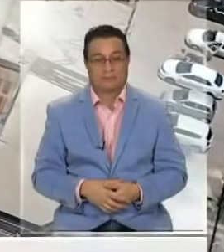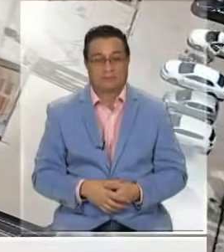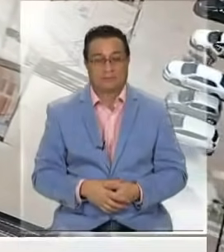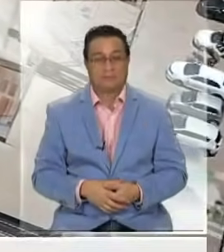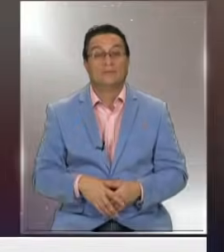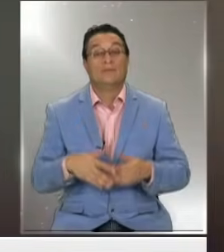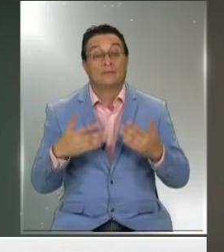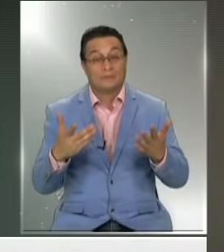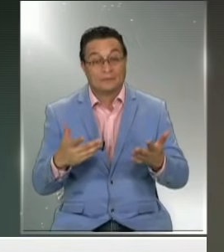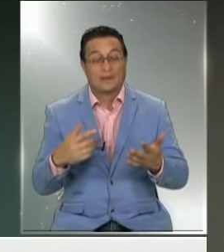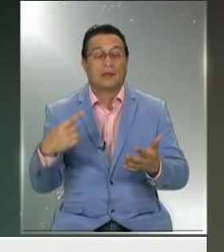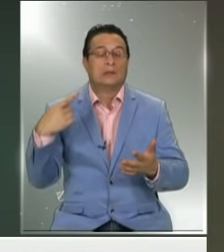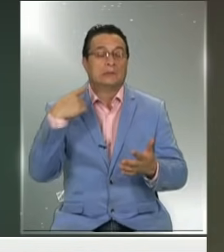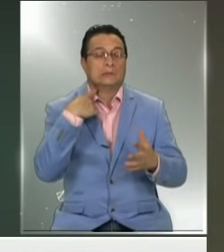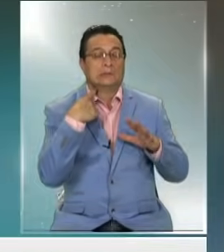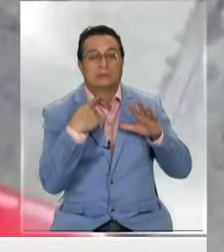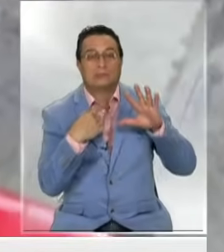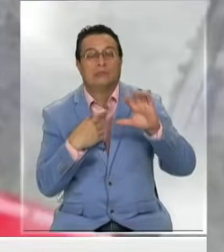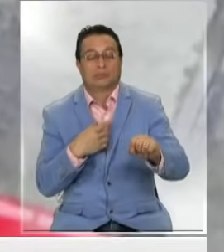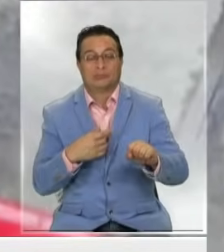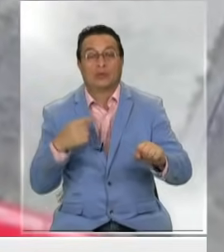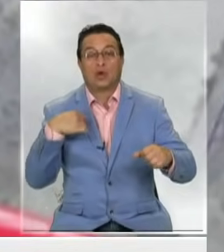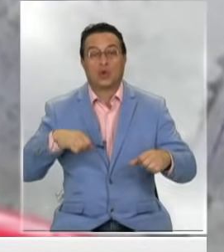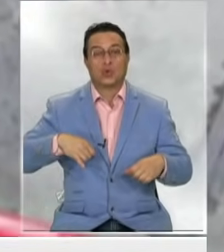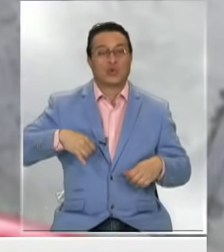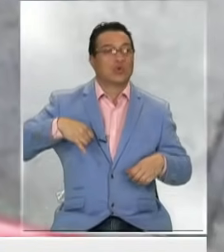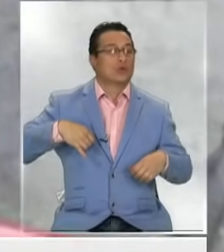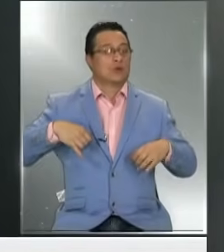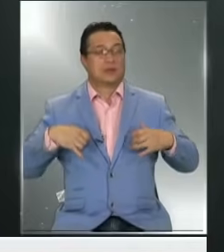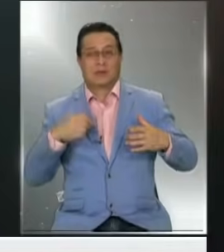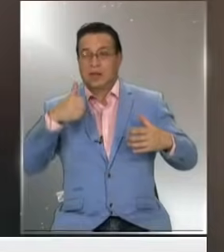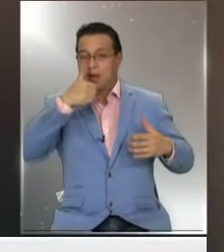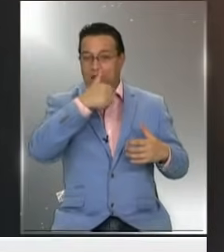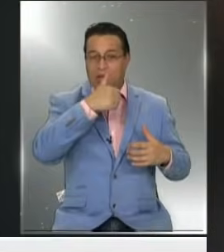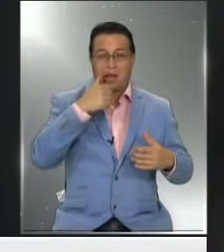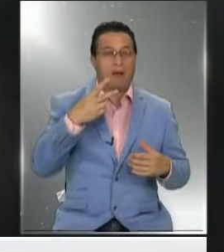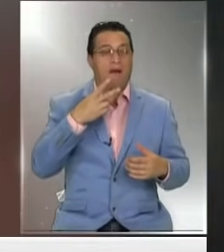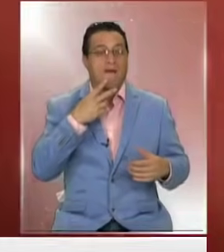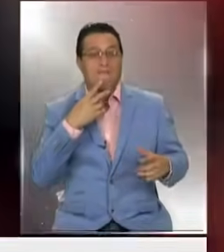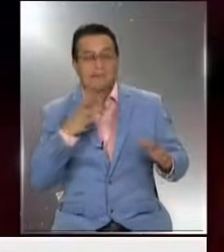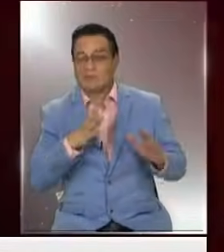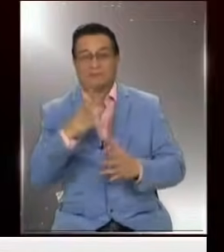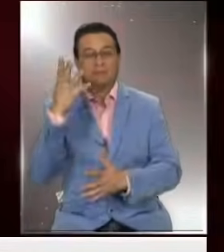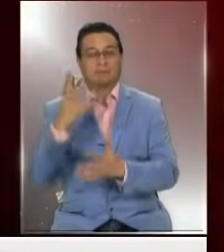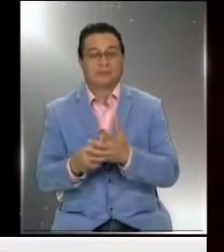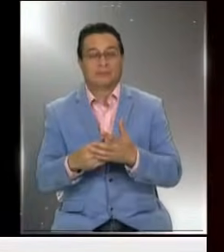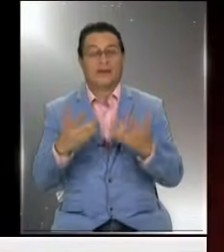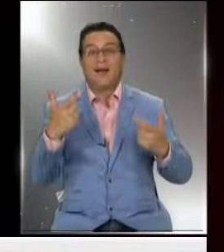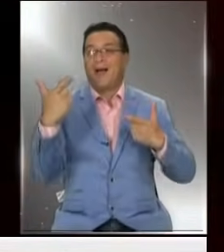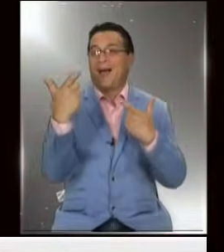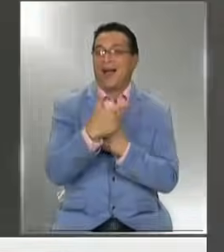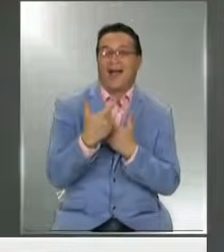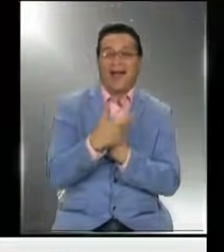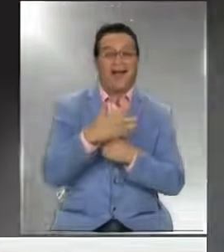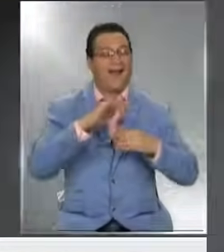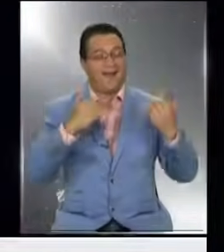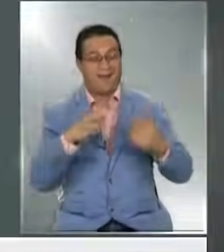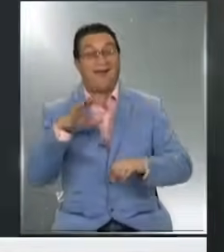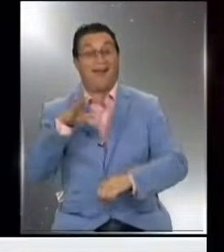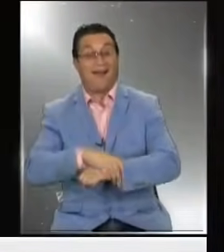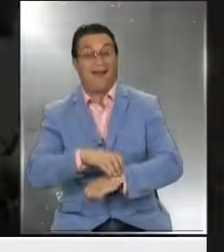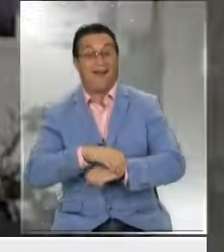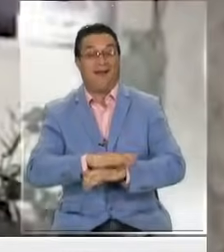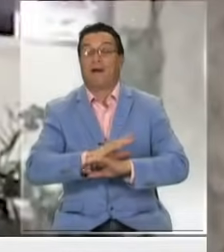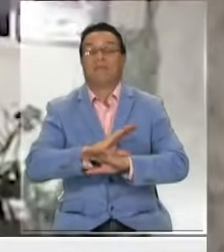Así llegaba el fin de esta banda, el fin de sus lujos, el fin de su estilo de vida y también de las risas que antes de su detención